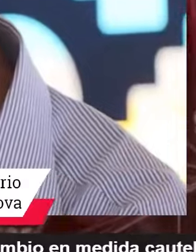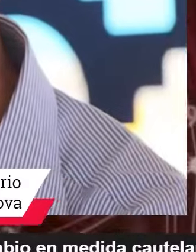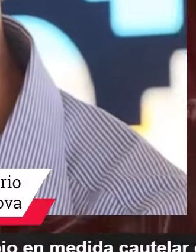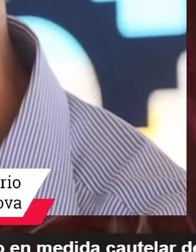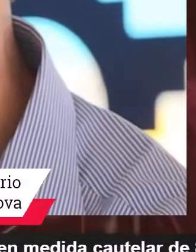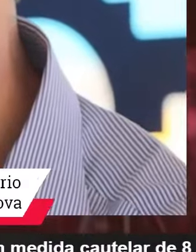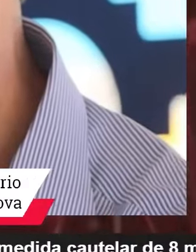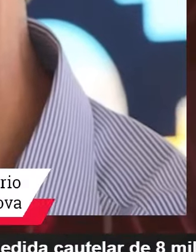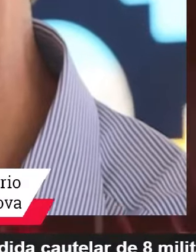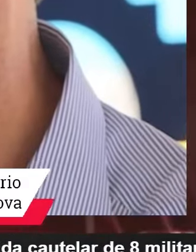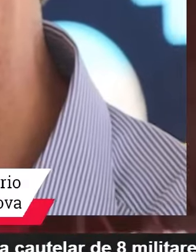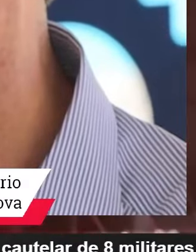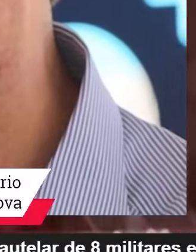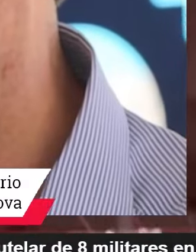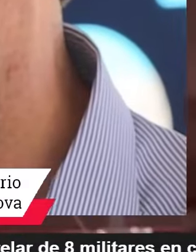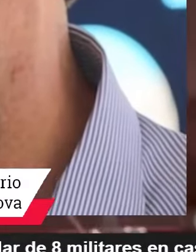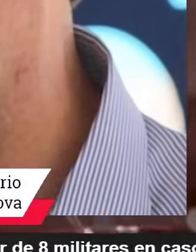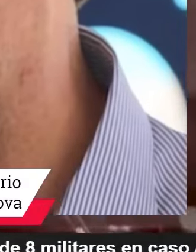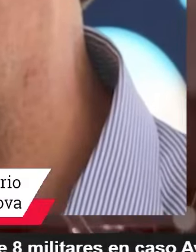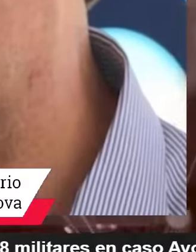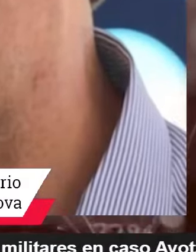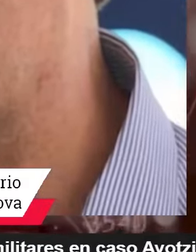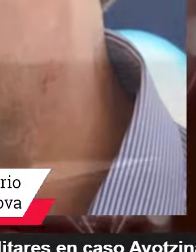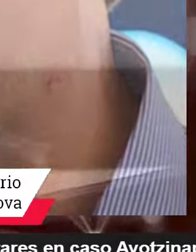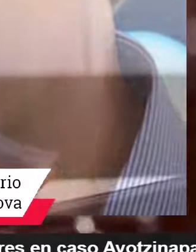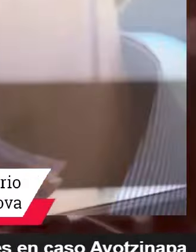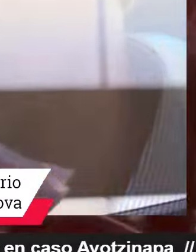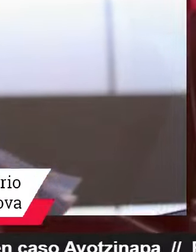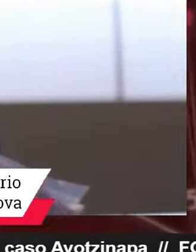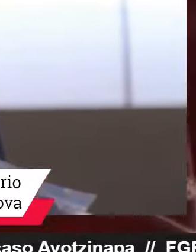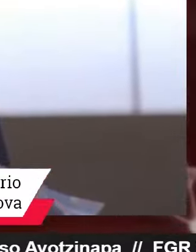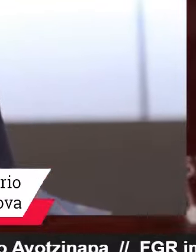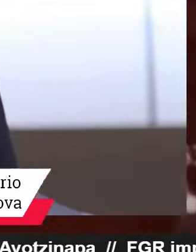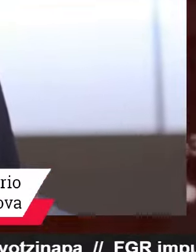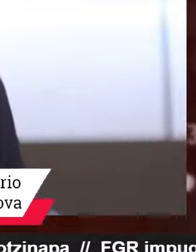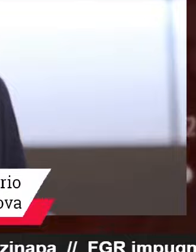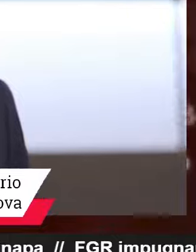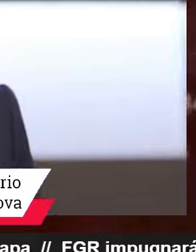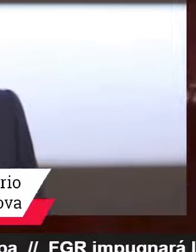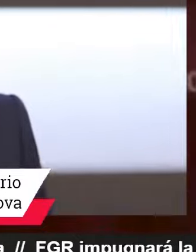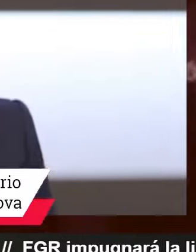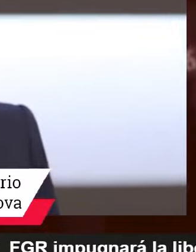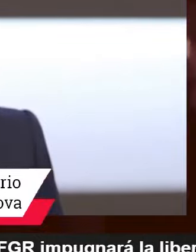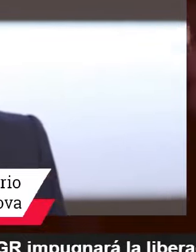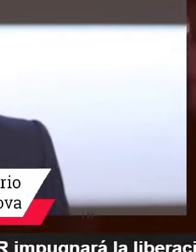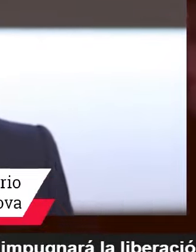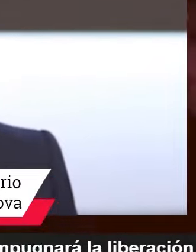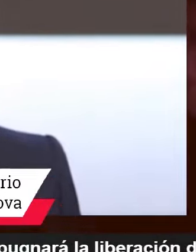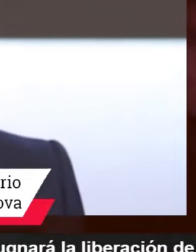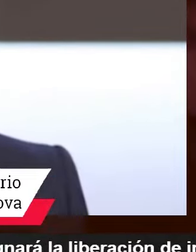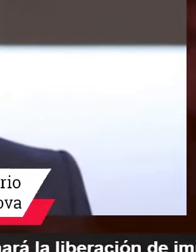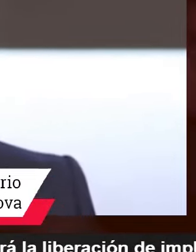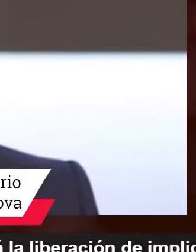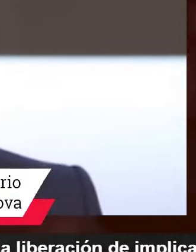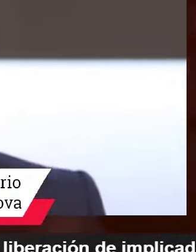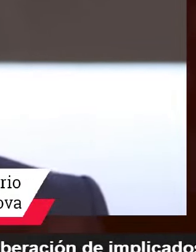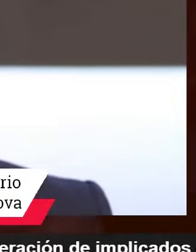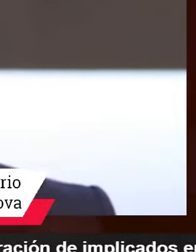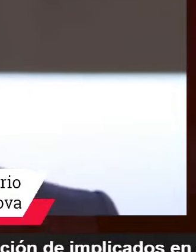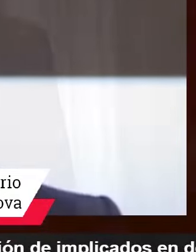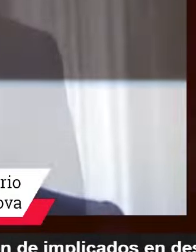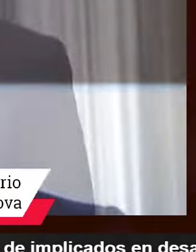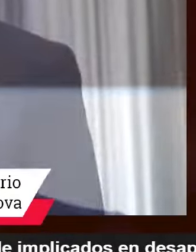dirigía hasta 2021 esta persona de nombre José Thomson Jiménez y con quien el propio Lorenzo